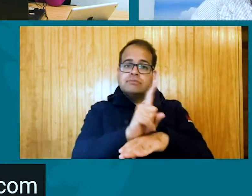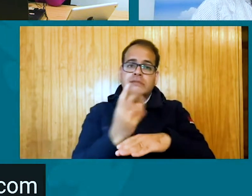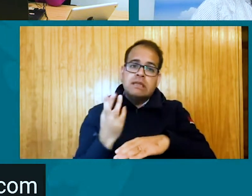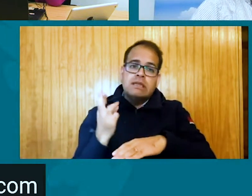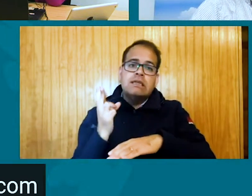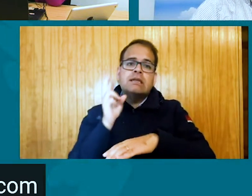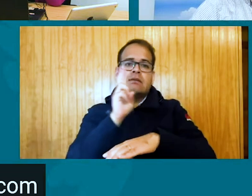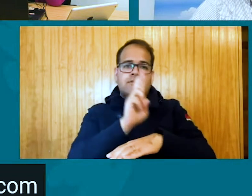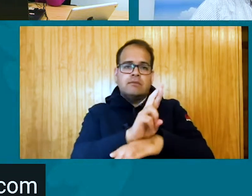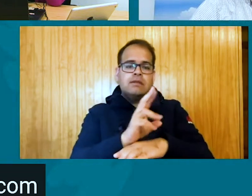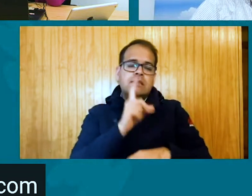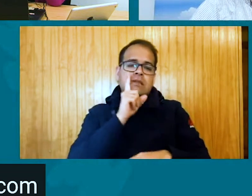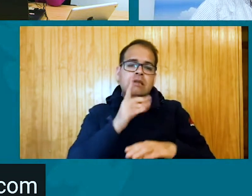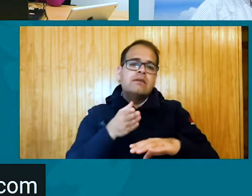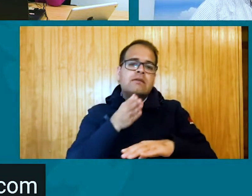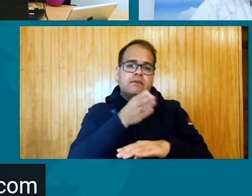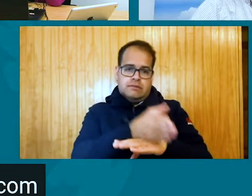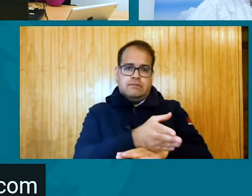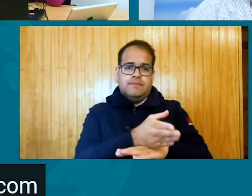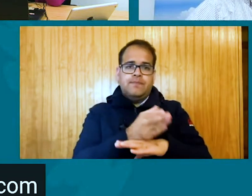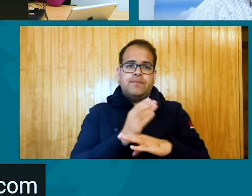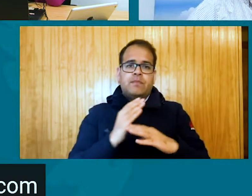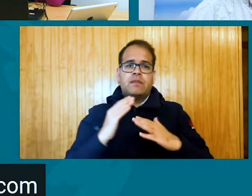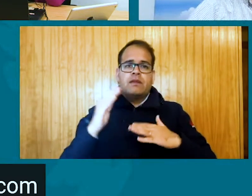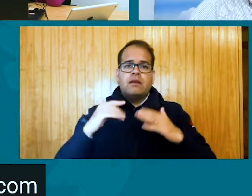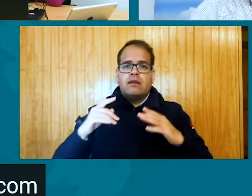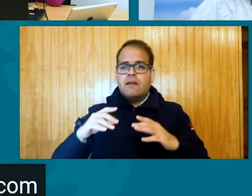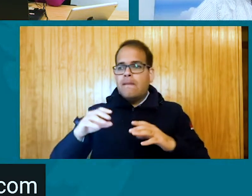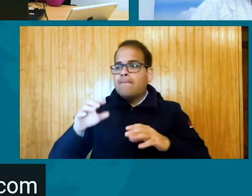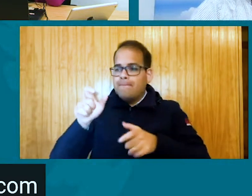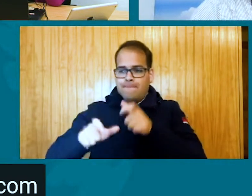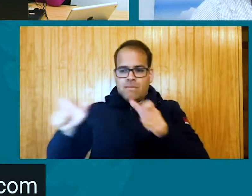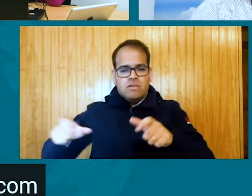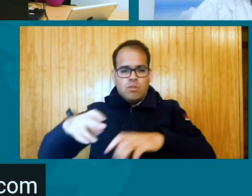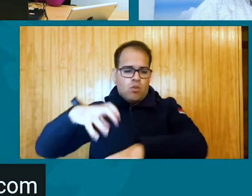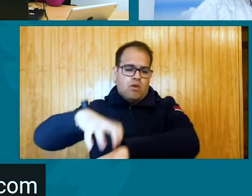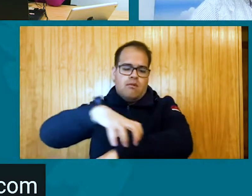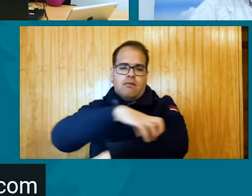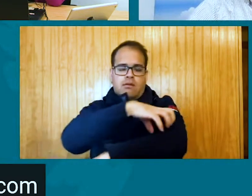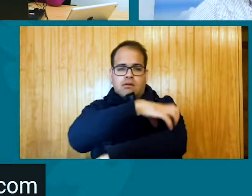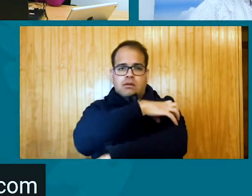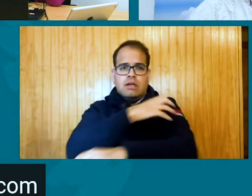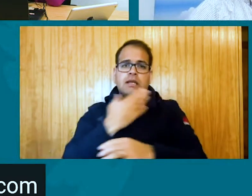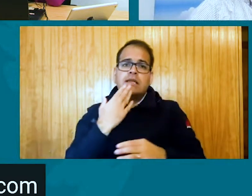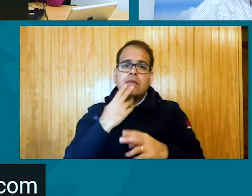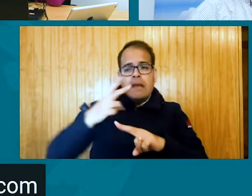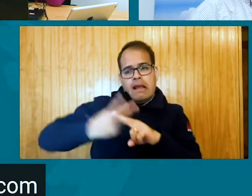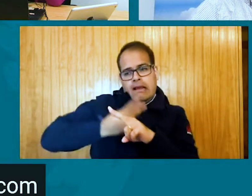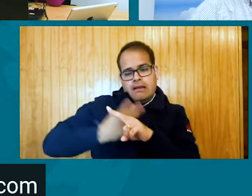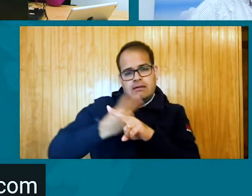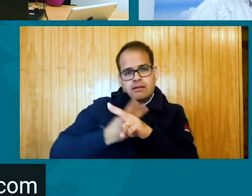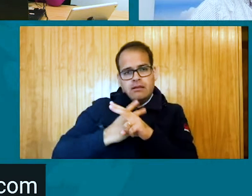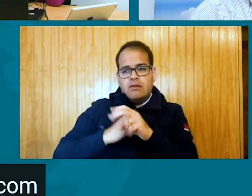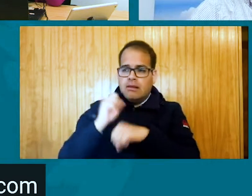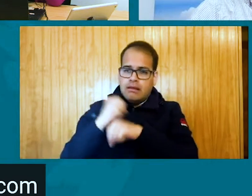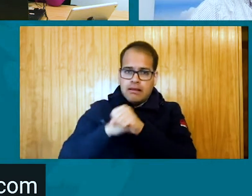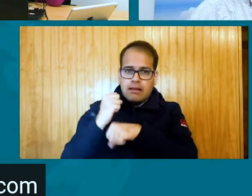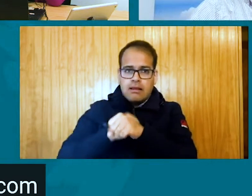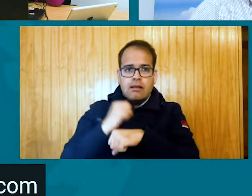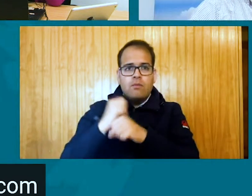los tendría que visitar, ya que son gente por área. También contamos con el arriendo de los equipos de